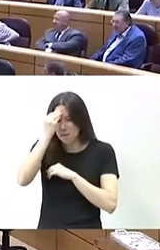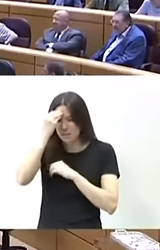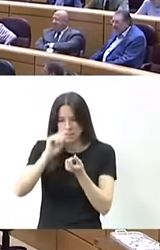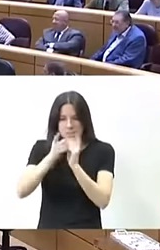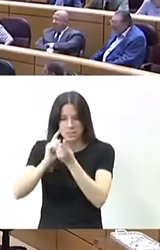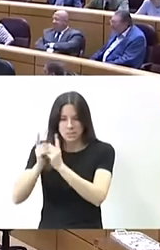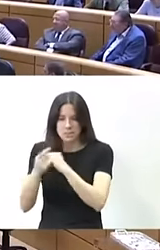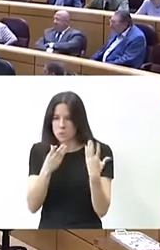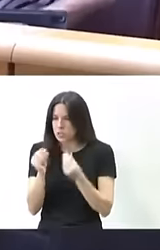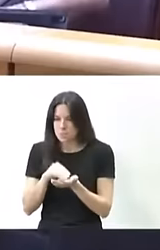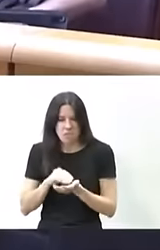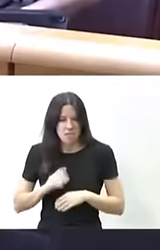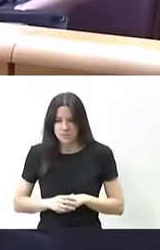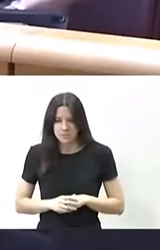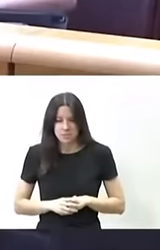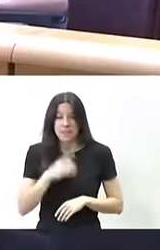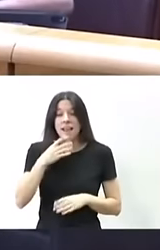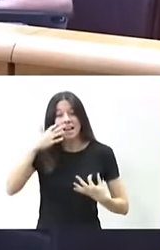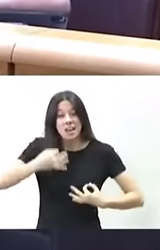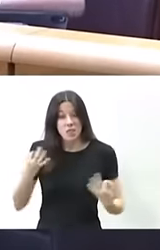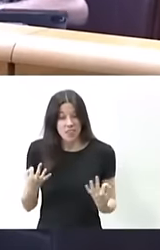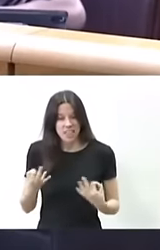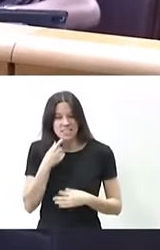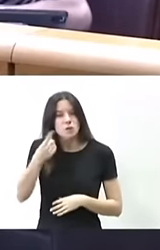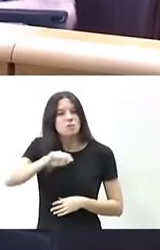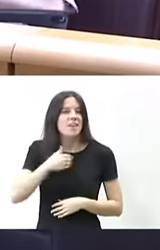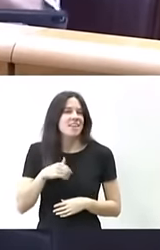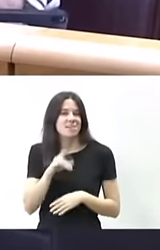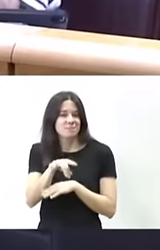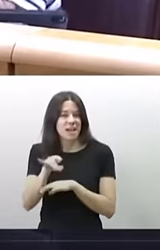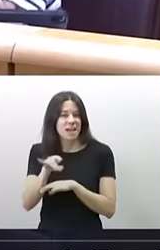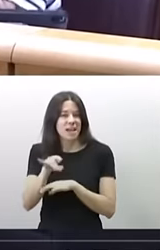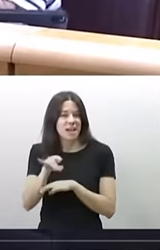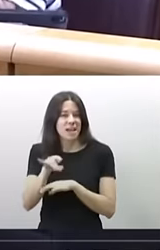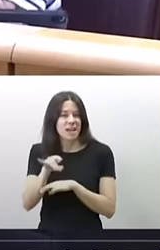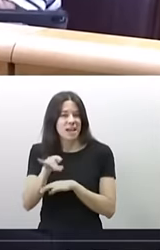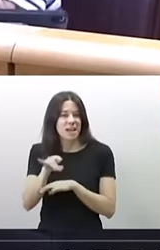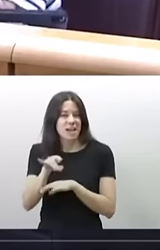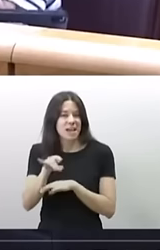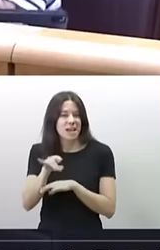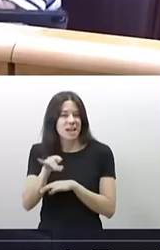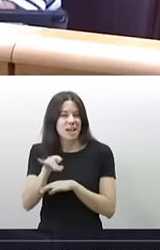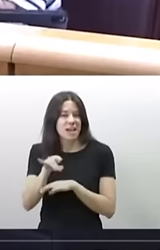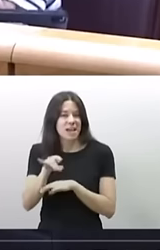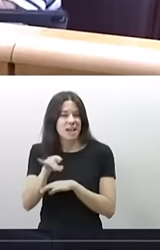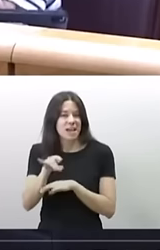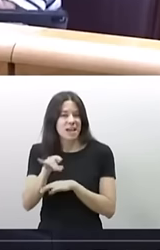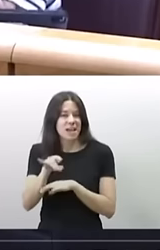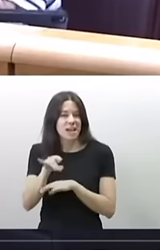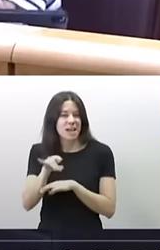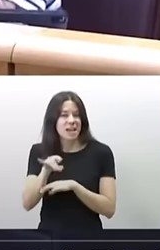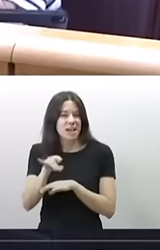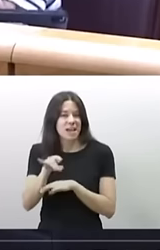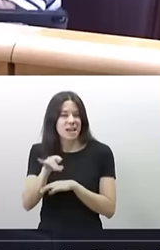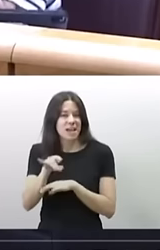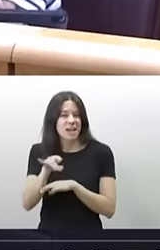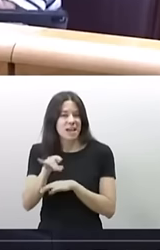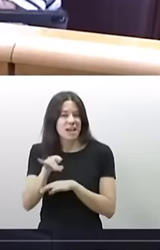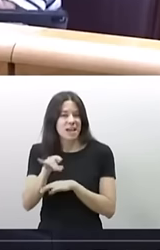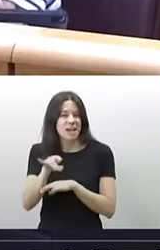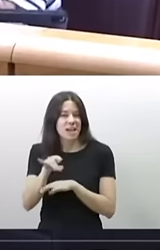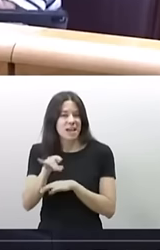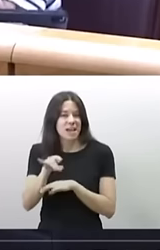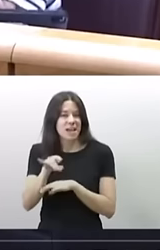Lo que pasa, la realidad, es que ustedes ya no engañan a nadie. Están Necesita el apoyo, el aplauso de los suyos